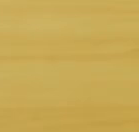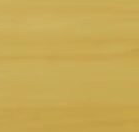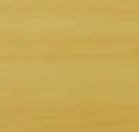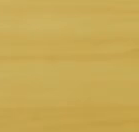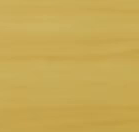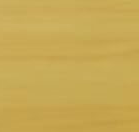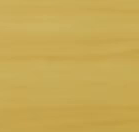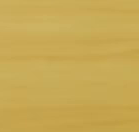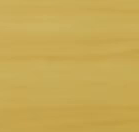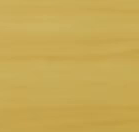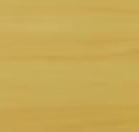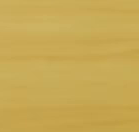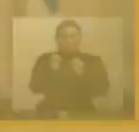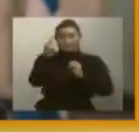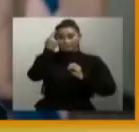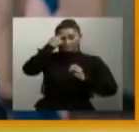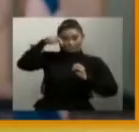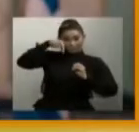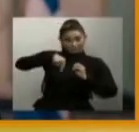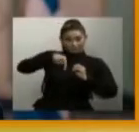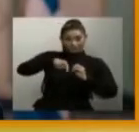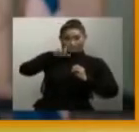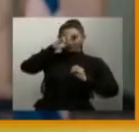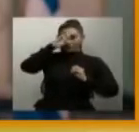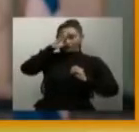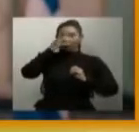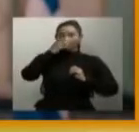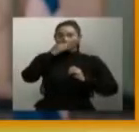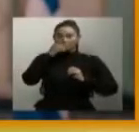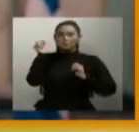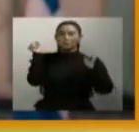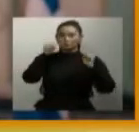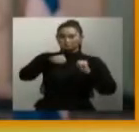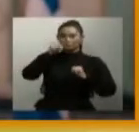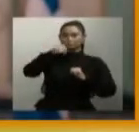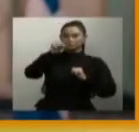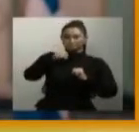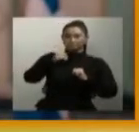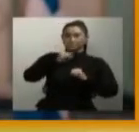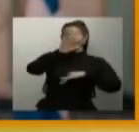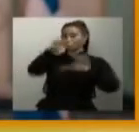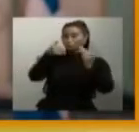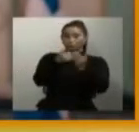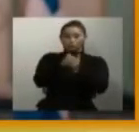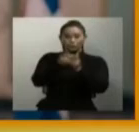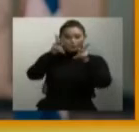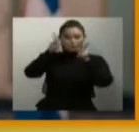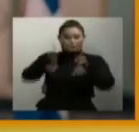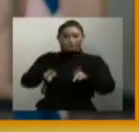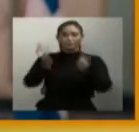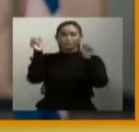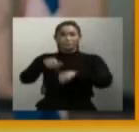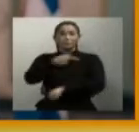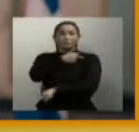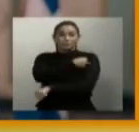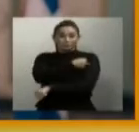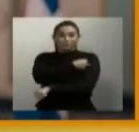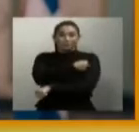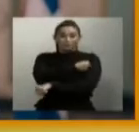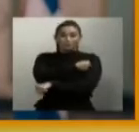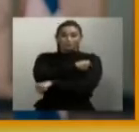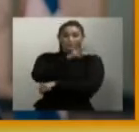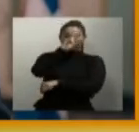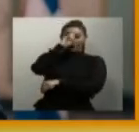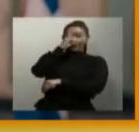el gobierno presentará en su proyecto alianza país de la mano de guillermo moreno